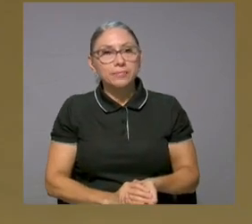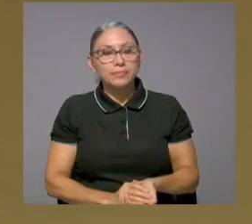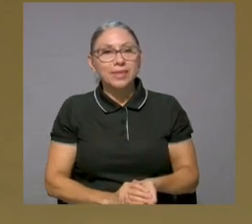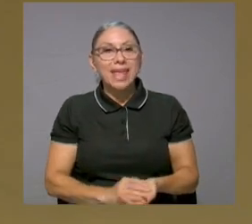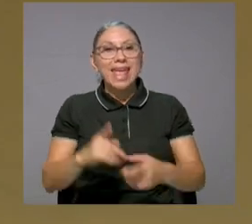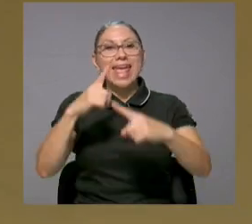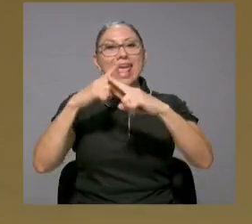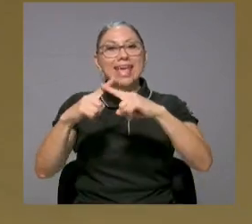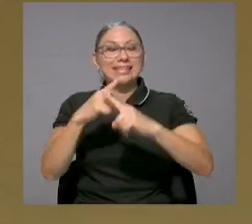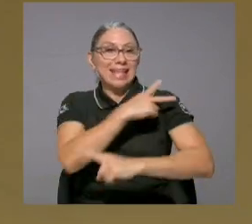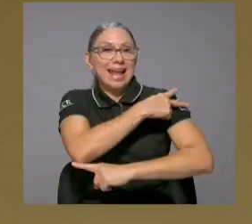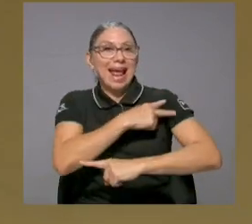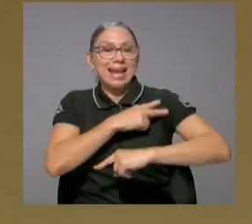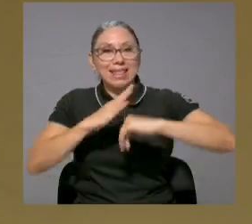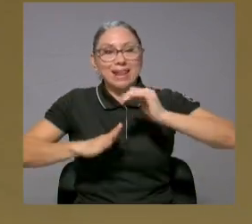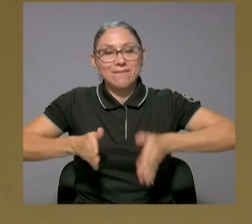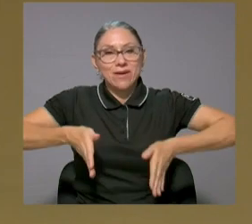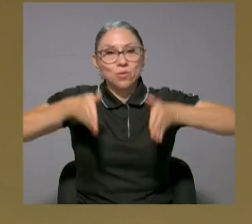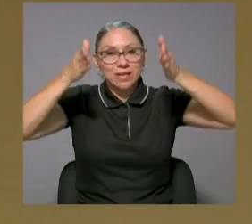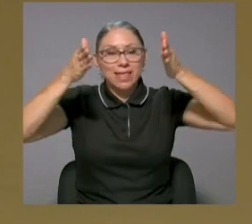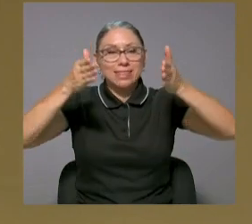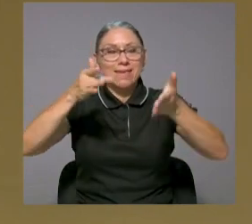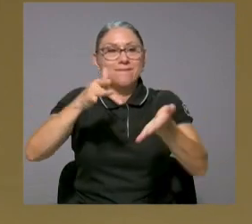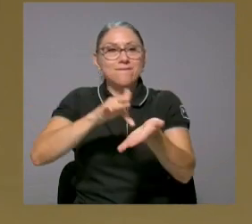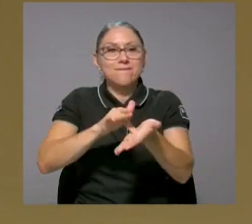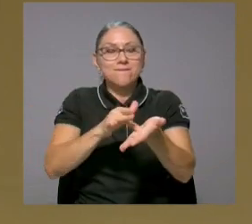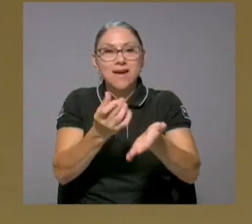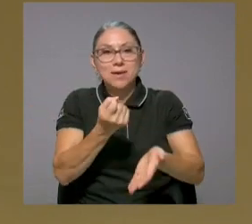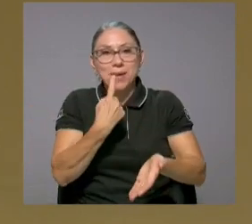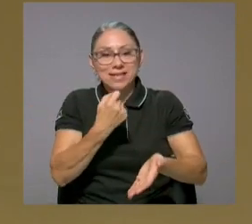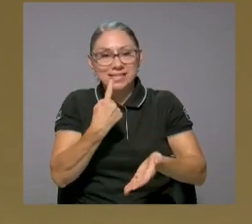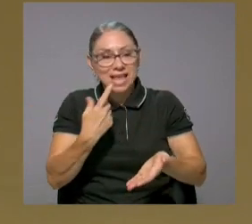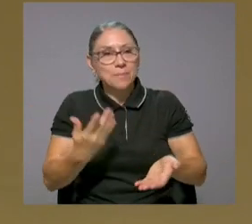ex decana de la Facultad de Farmacia,